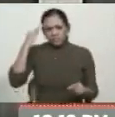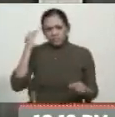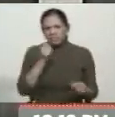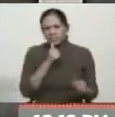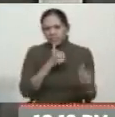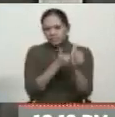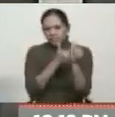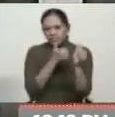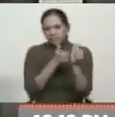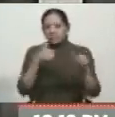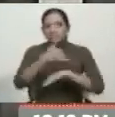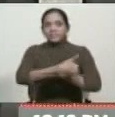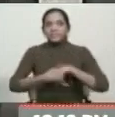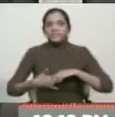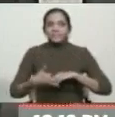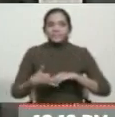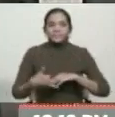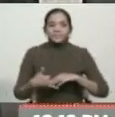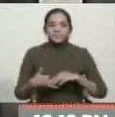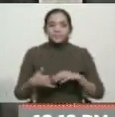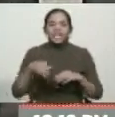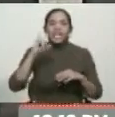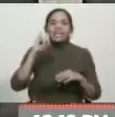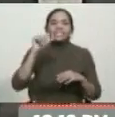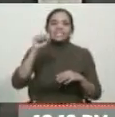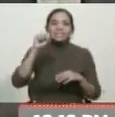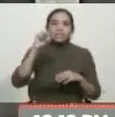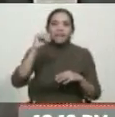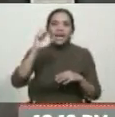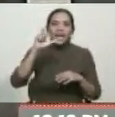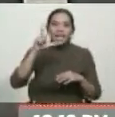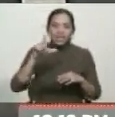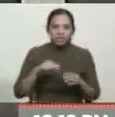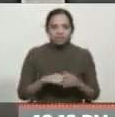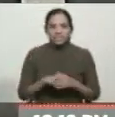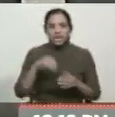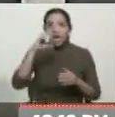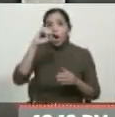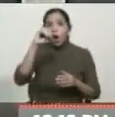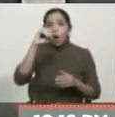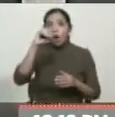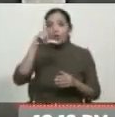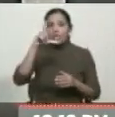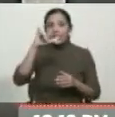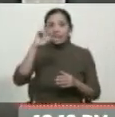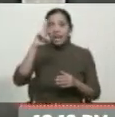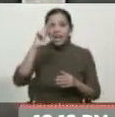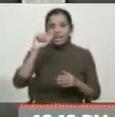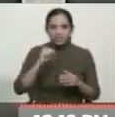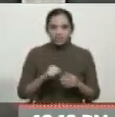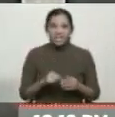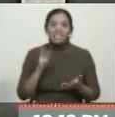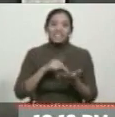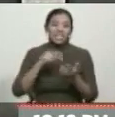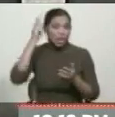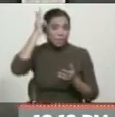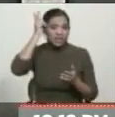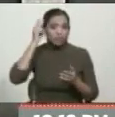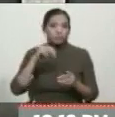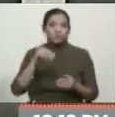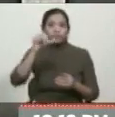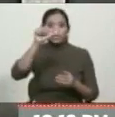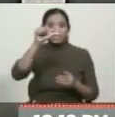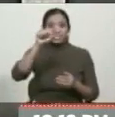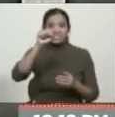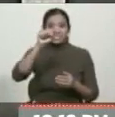de la frontera. Está Ismael García, está Olivares, está ese muchacho que está allá en Perú. Estuvo el señor Loren Sales